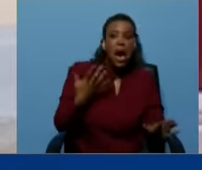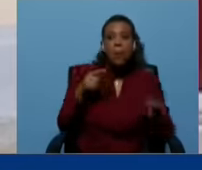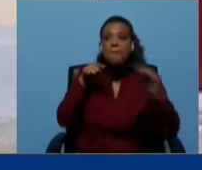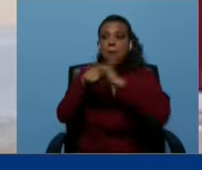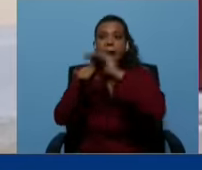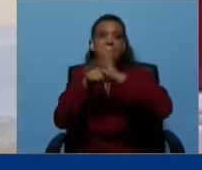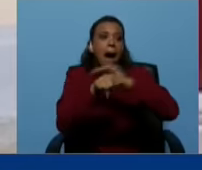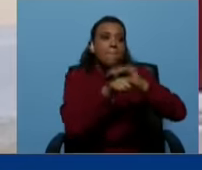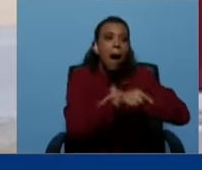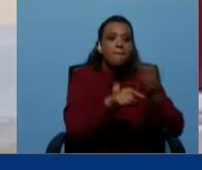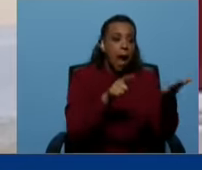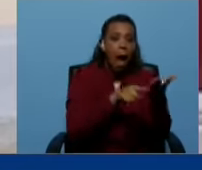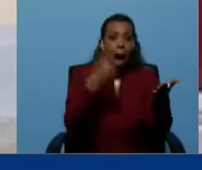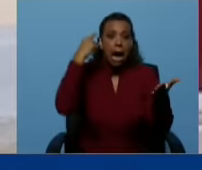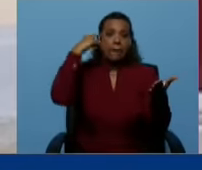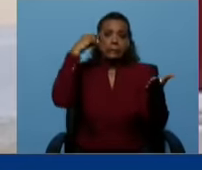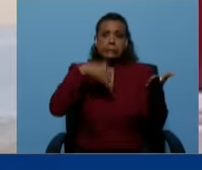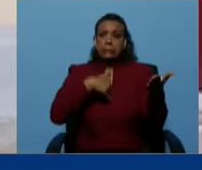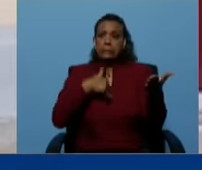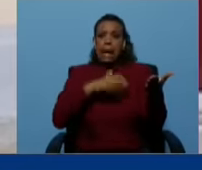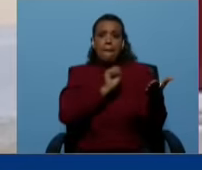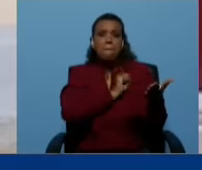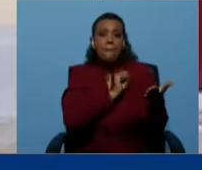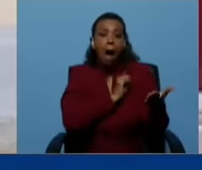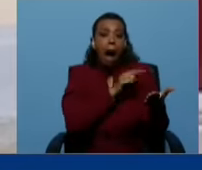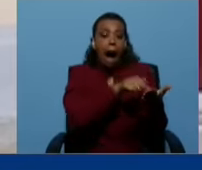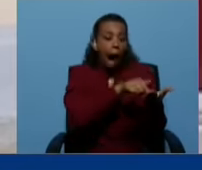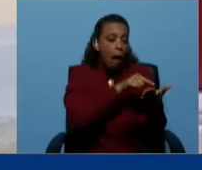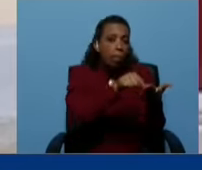mundo. Pero ellos tienen